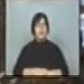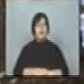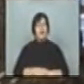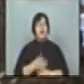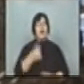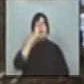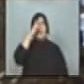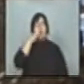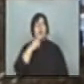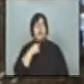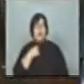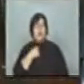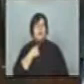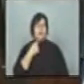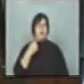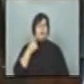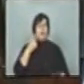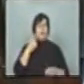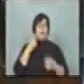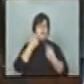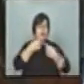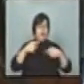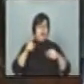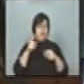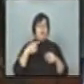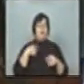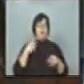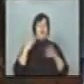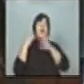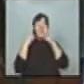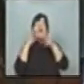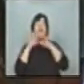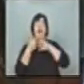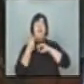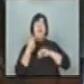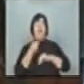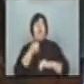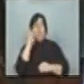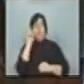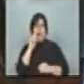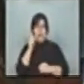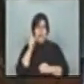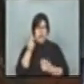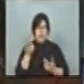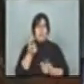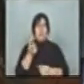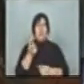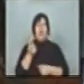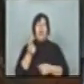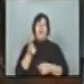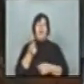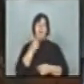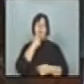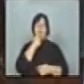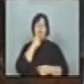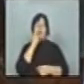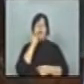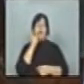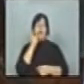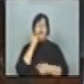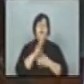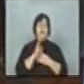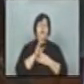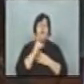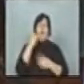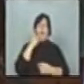acceso fácil. Por ahí hay que revisar un ornamento y hay que construir toda una estructura que